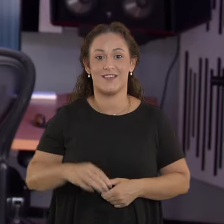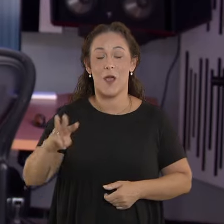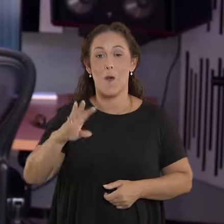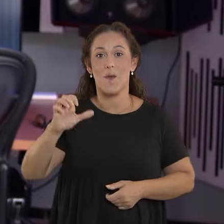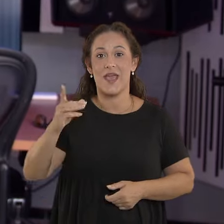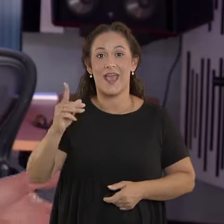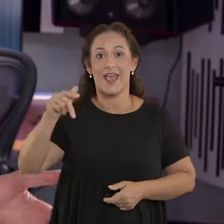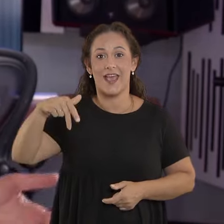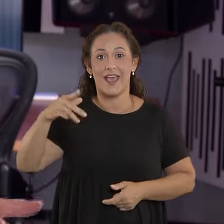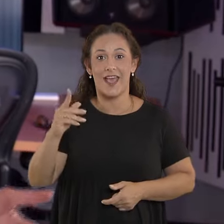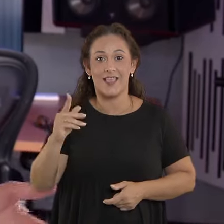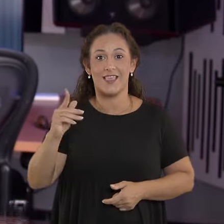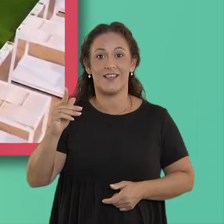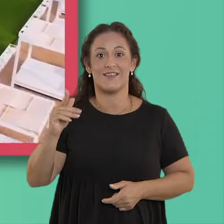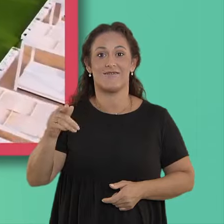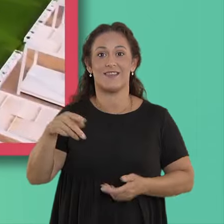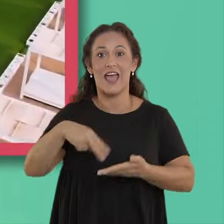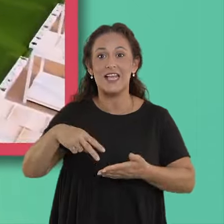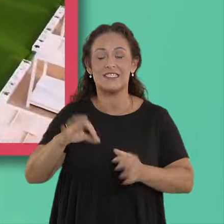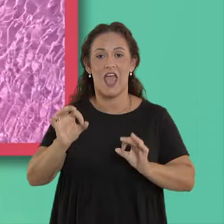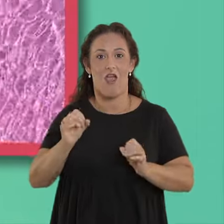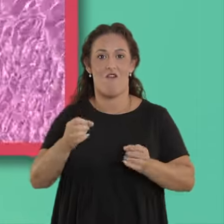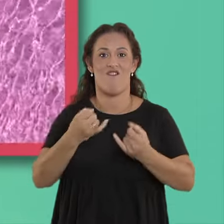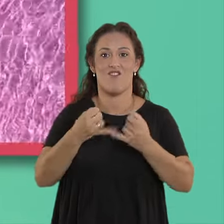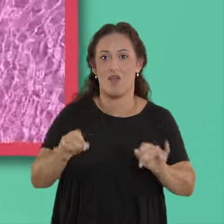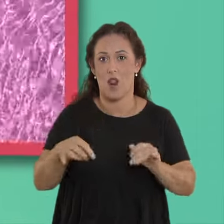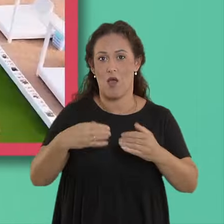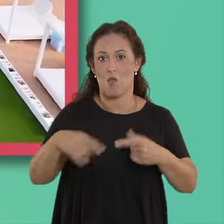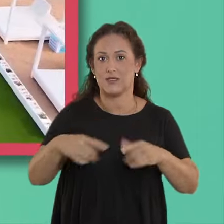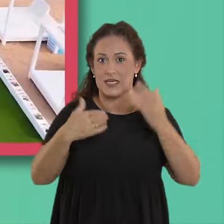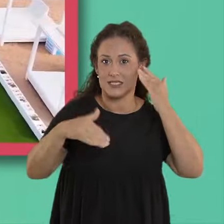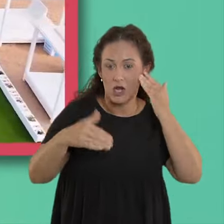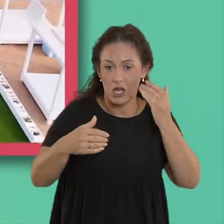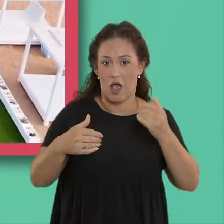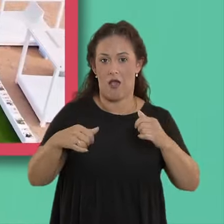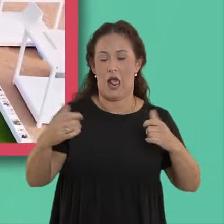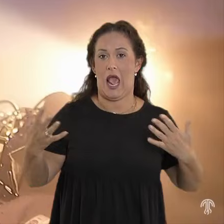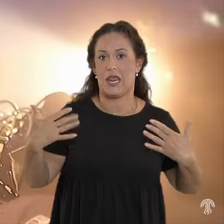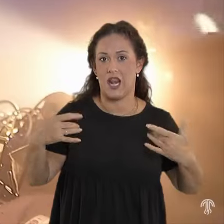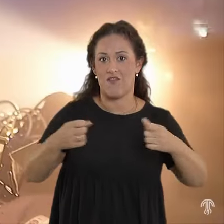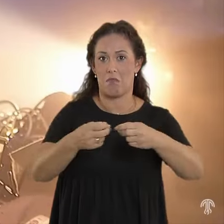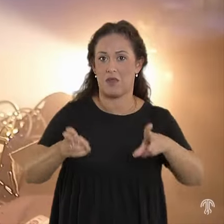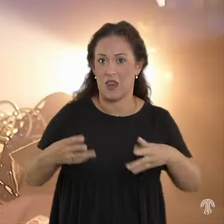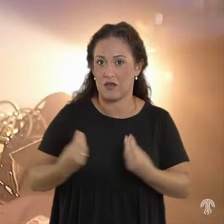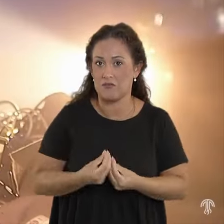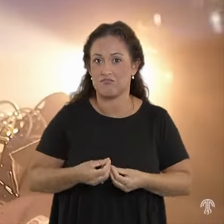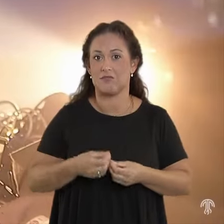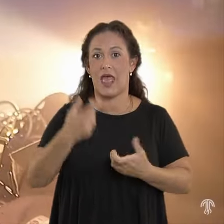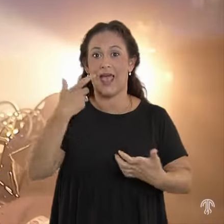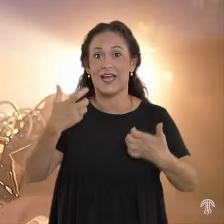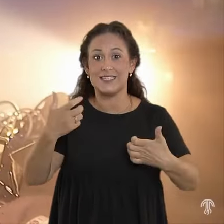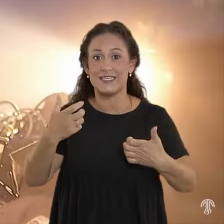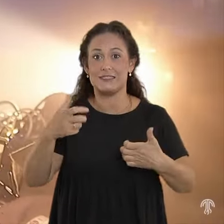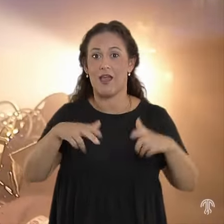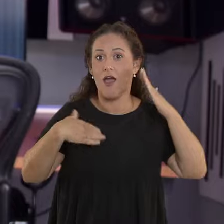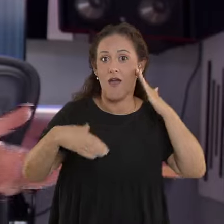Weekend Dance es un festival de música electrónica al aire libre, con piscina. Vamos a encontrar a un montón de artistas internacionales y